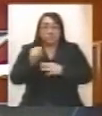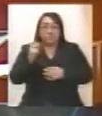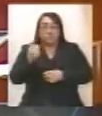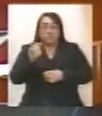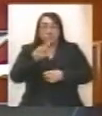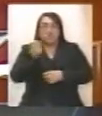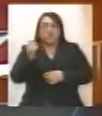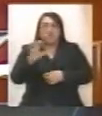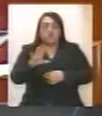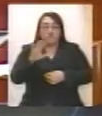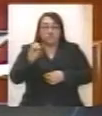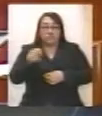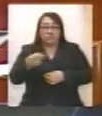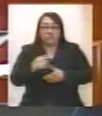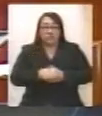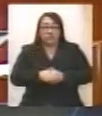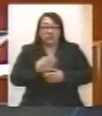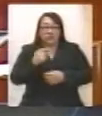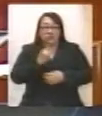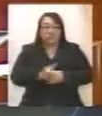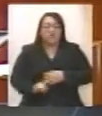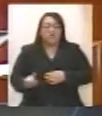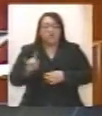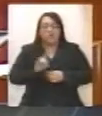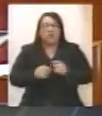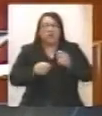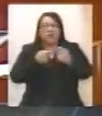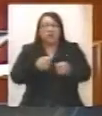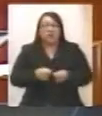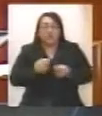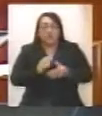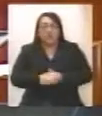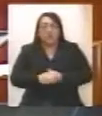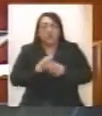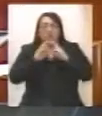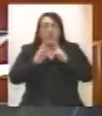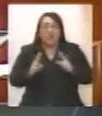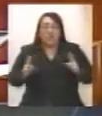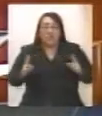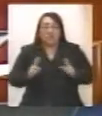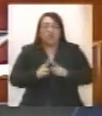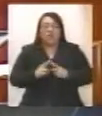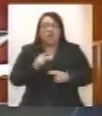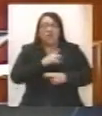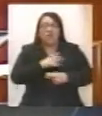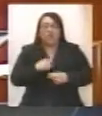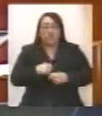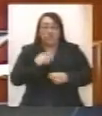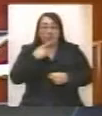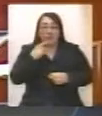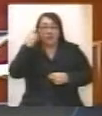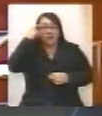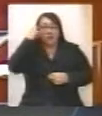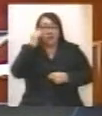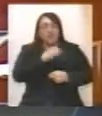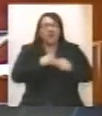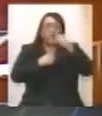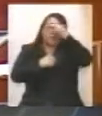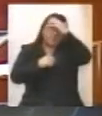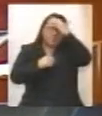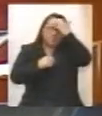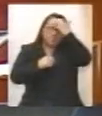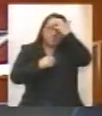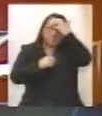de 150.000 hectáreas para uso agrícola. En resumen, el gobierno es consciente de la importancia de